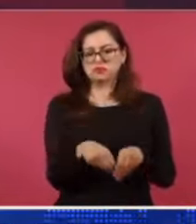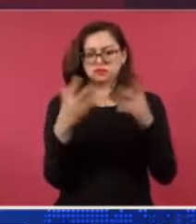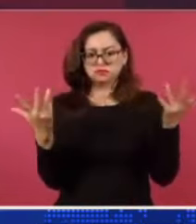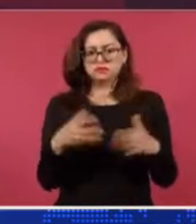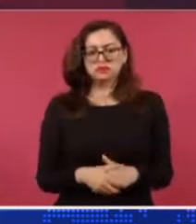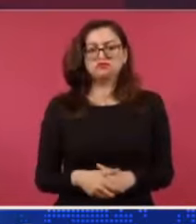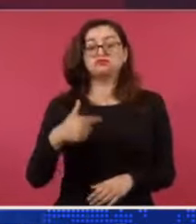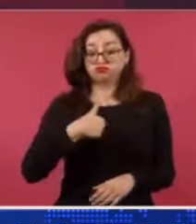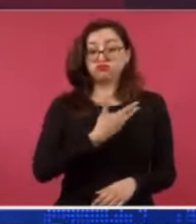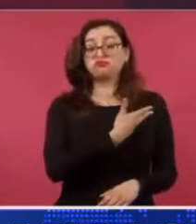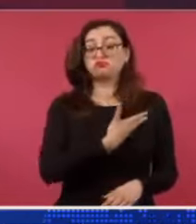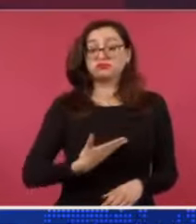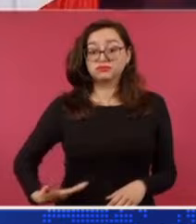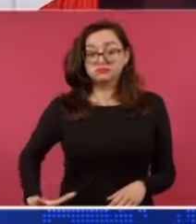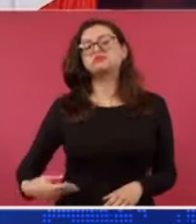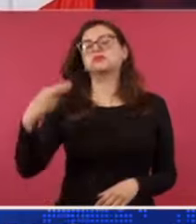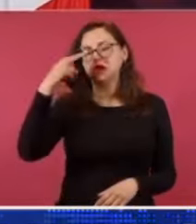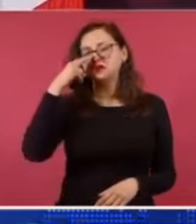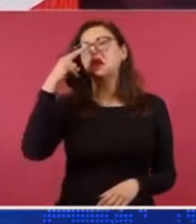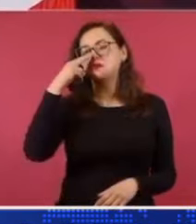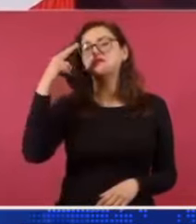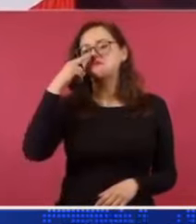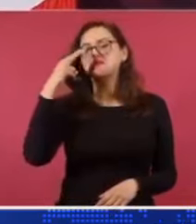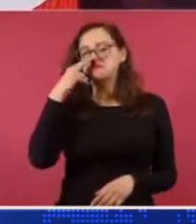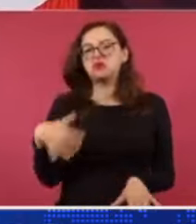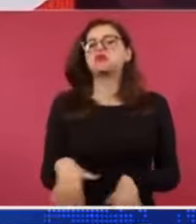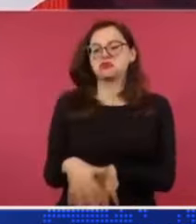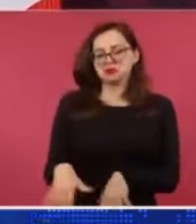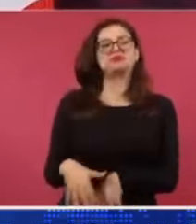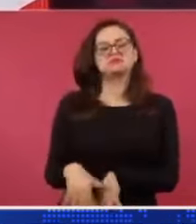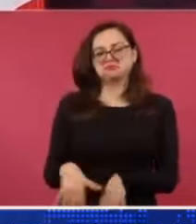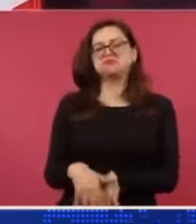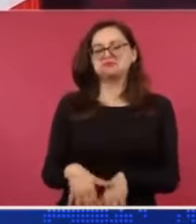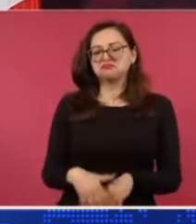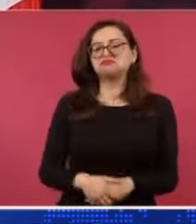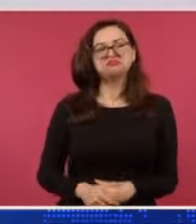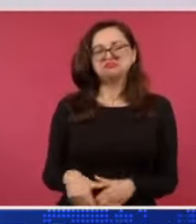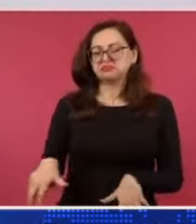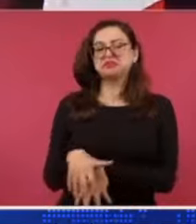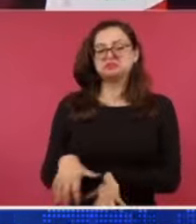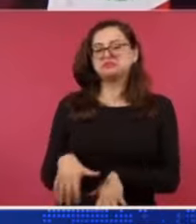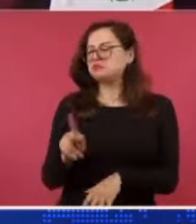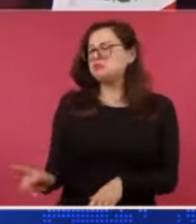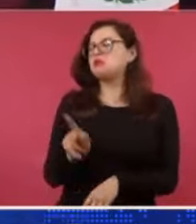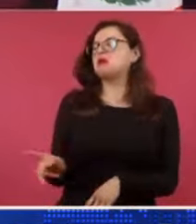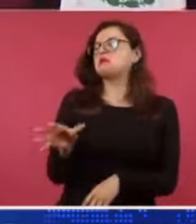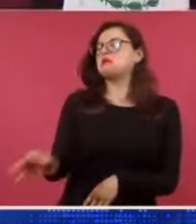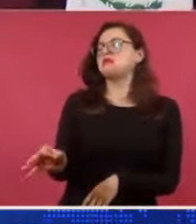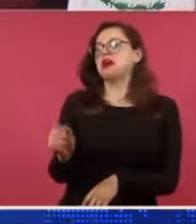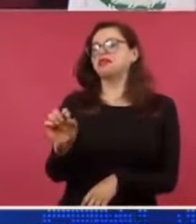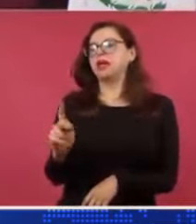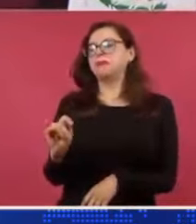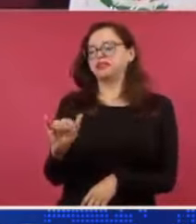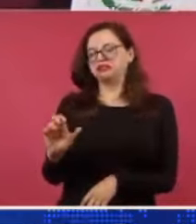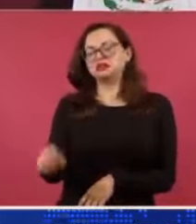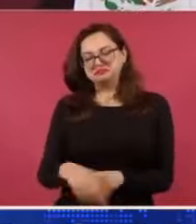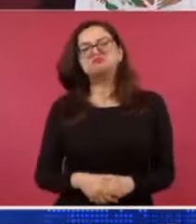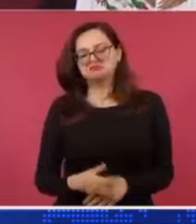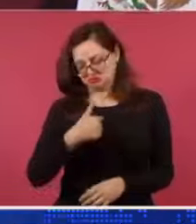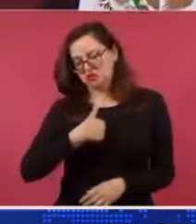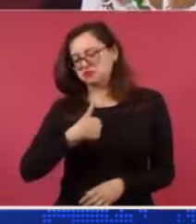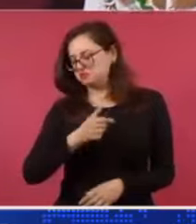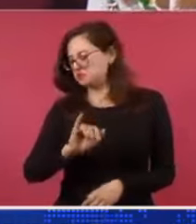Soy un presidente naco, chinto y chairo, de Petitán, Macuspana, Tabasco. Y